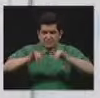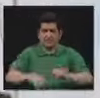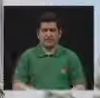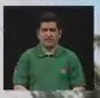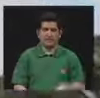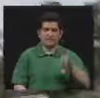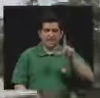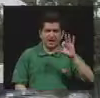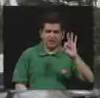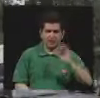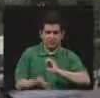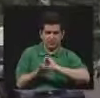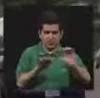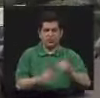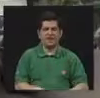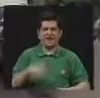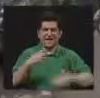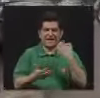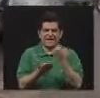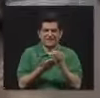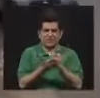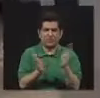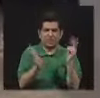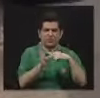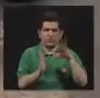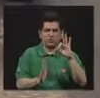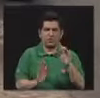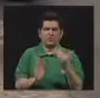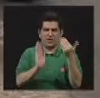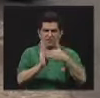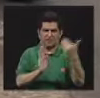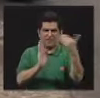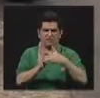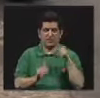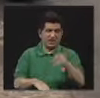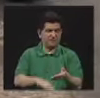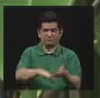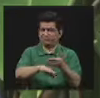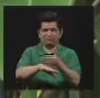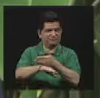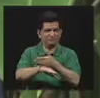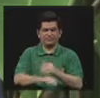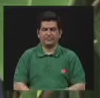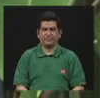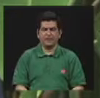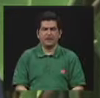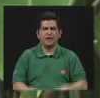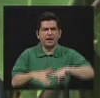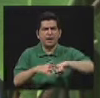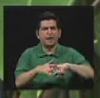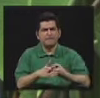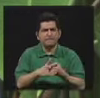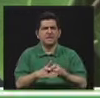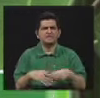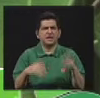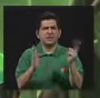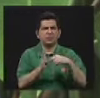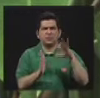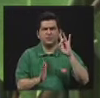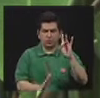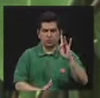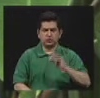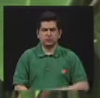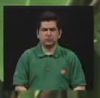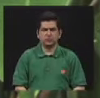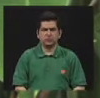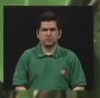la zona fue impactada por la crisis económica del 2009, de la que aún no se recupera. Como empezamos en el 2008,